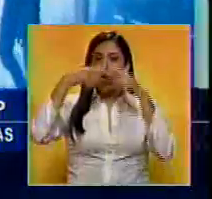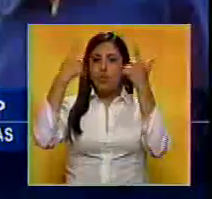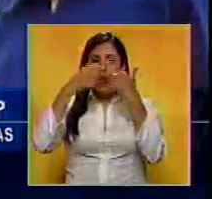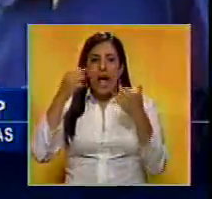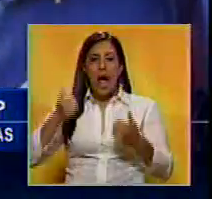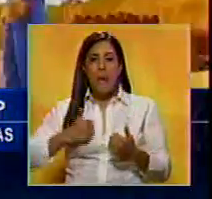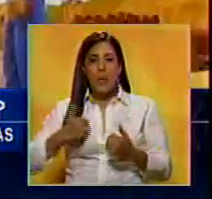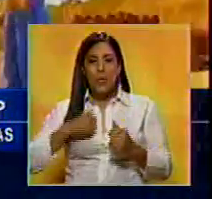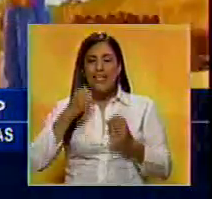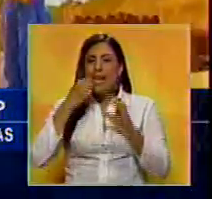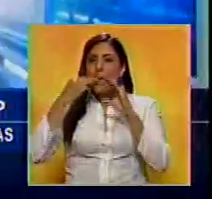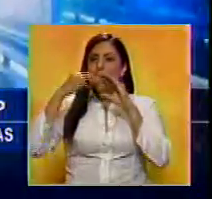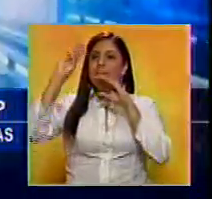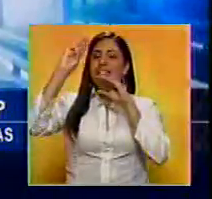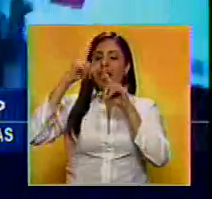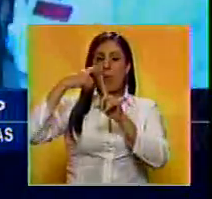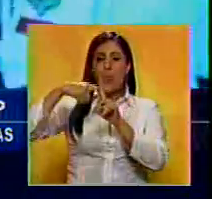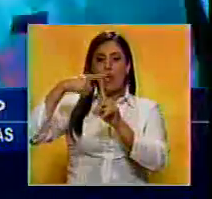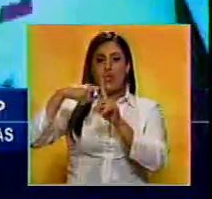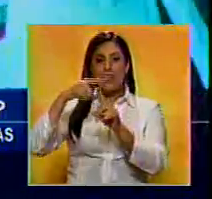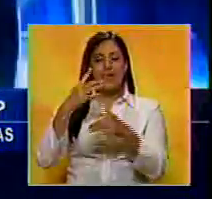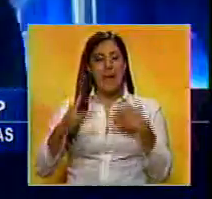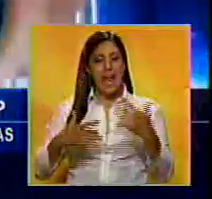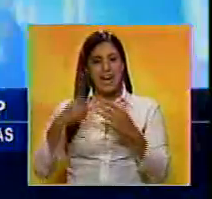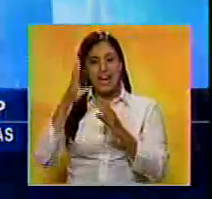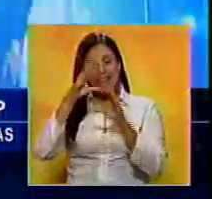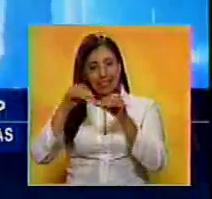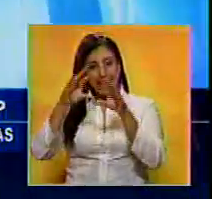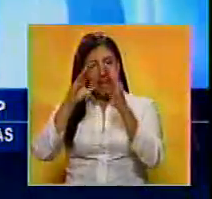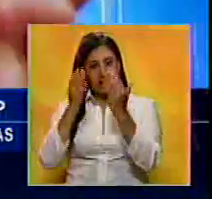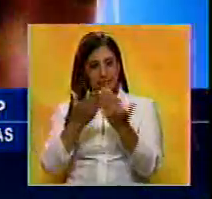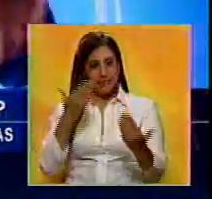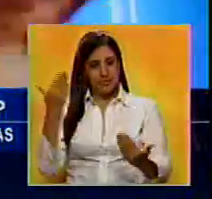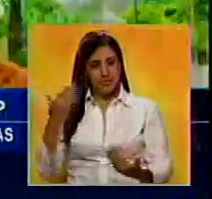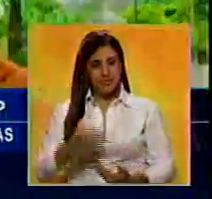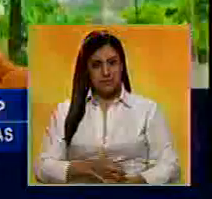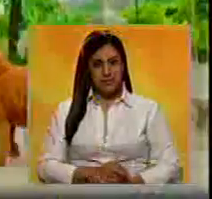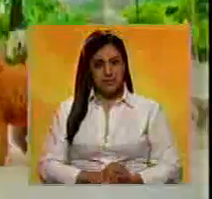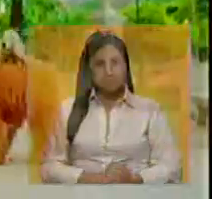con el propósito de enviar un mensaje positivo y de alegría a la